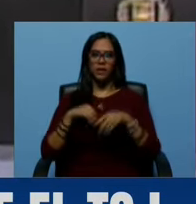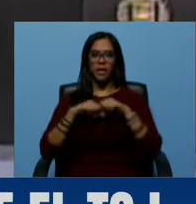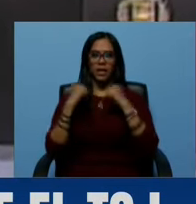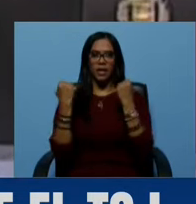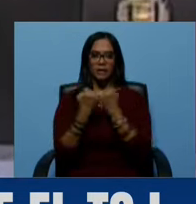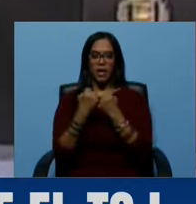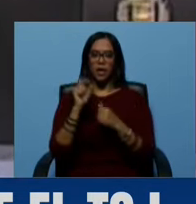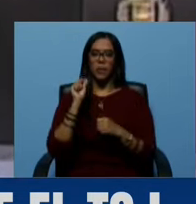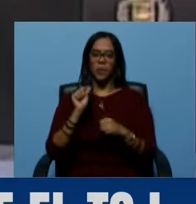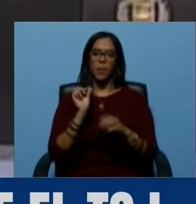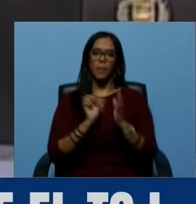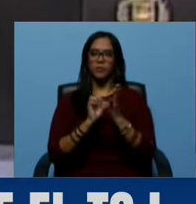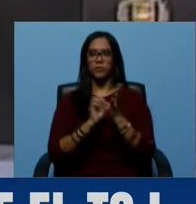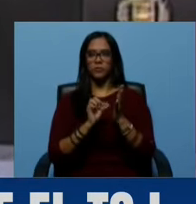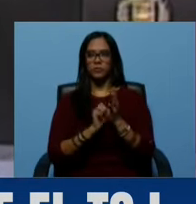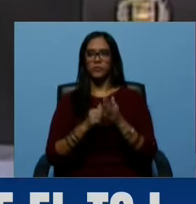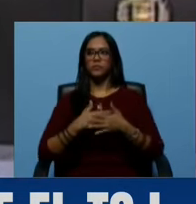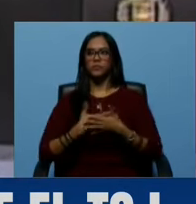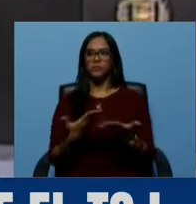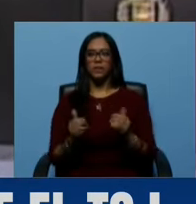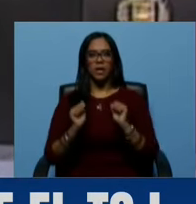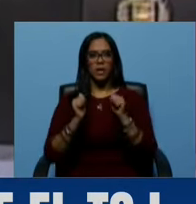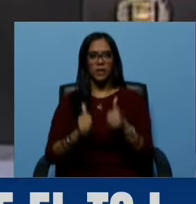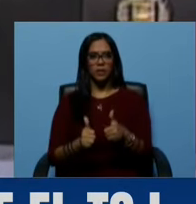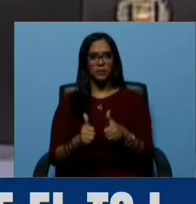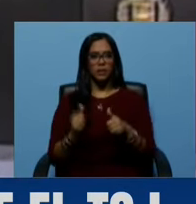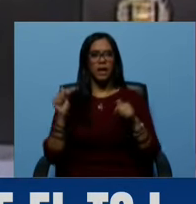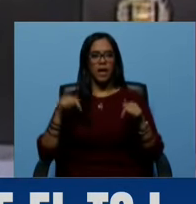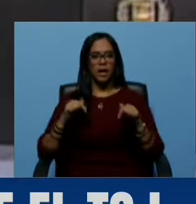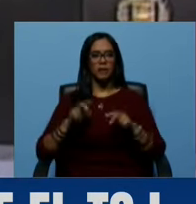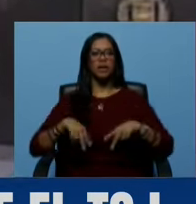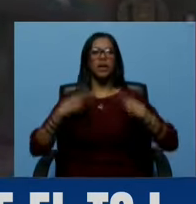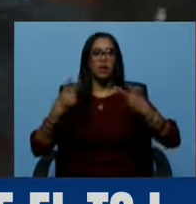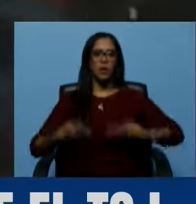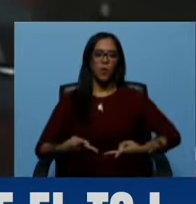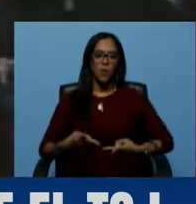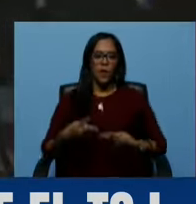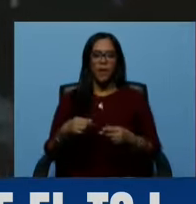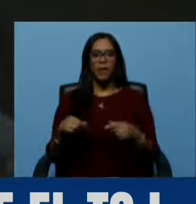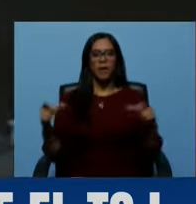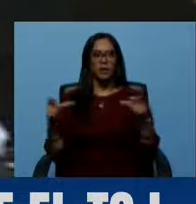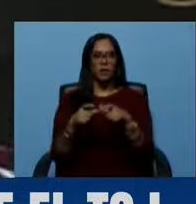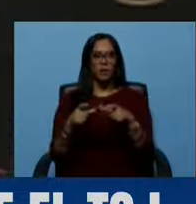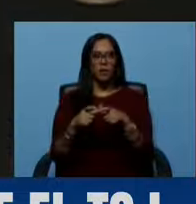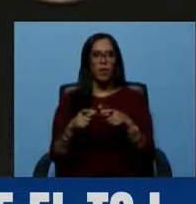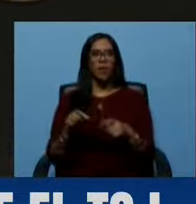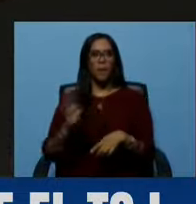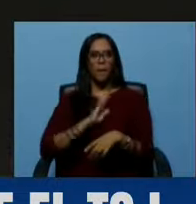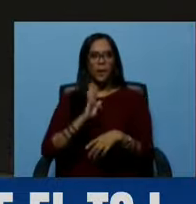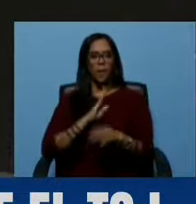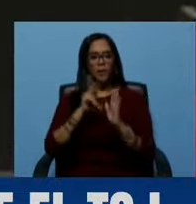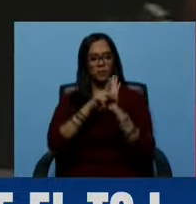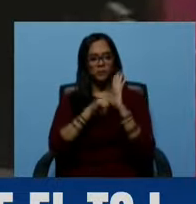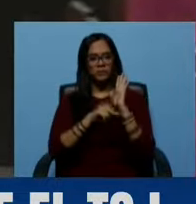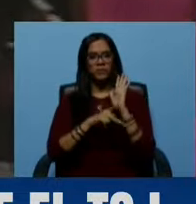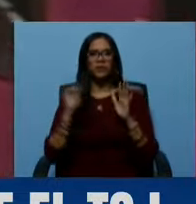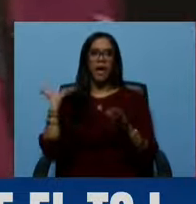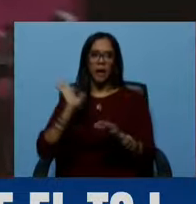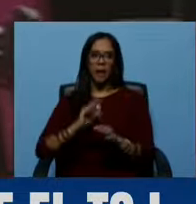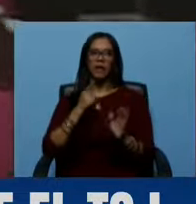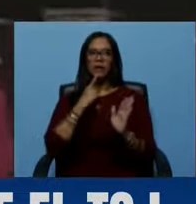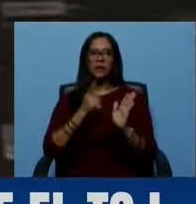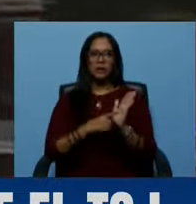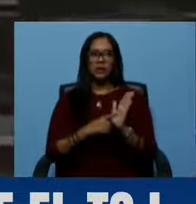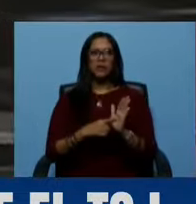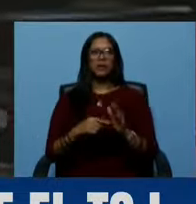de pocos minutos se estará dando inicio a esta nueva audiencia que forma parte del cronograma que se ha venido cumpliendo a lo